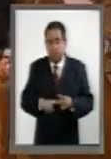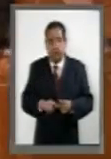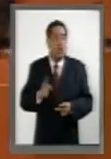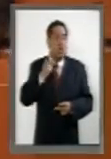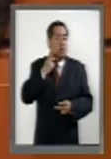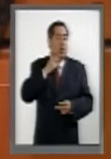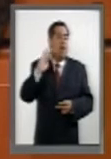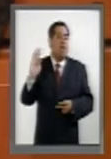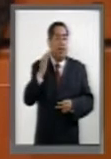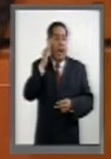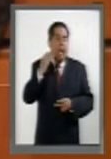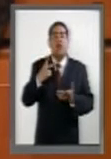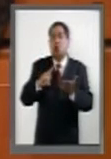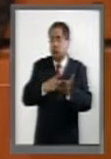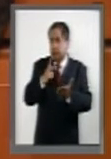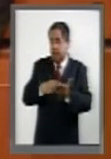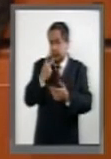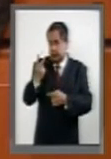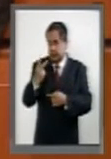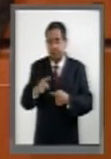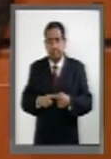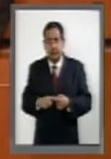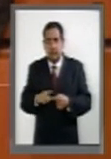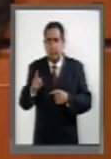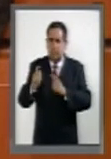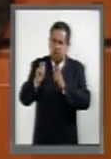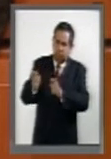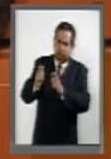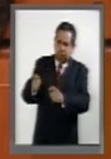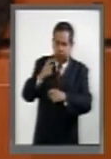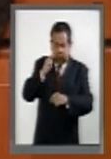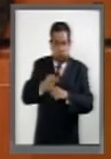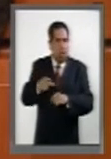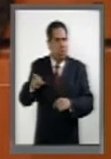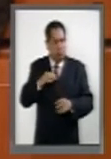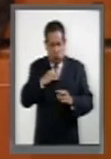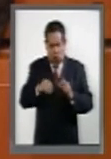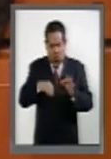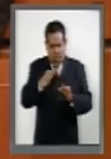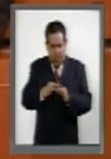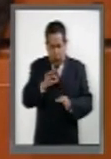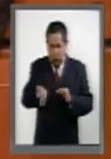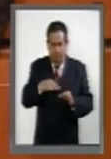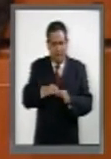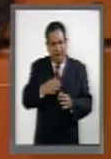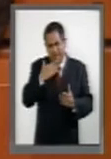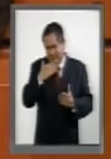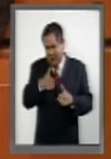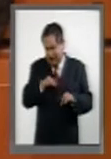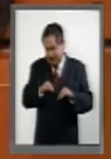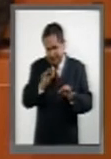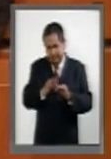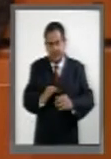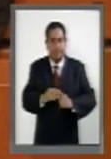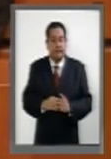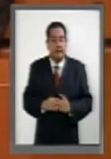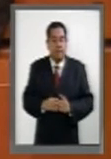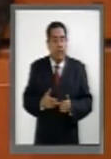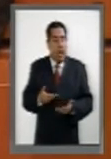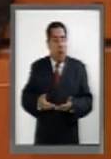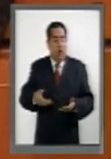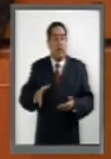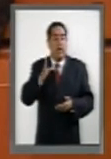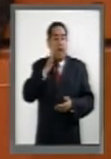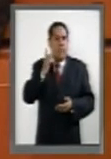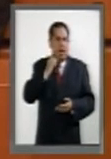federal en dos ocasiones. Encomiendas que supo cumplir al pie de la letra. En esta Cámara